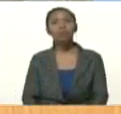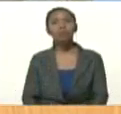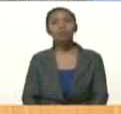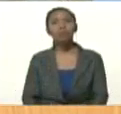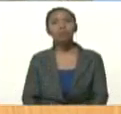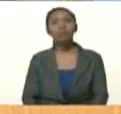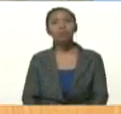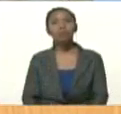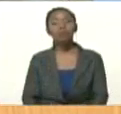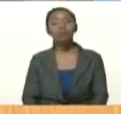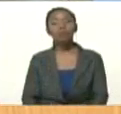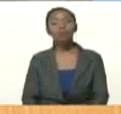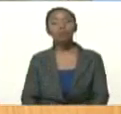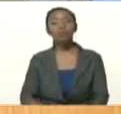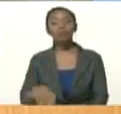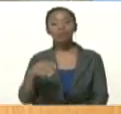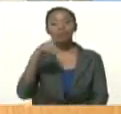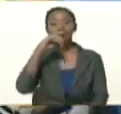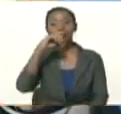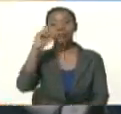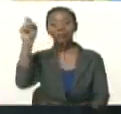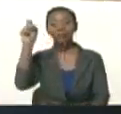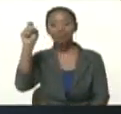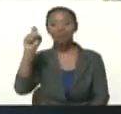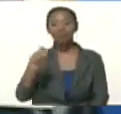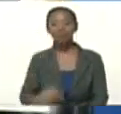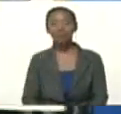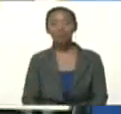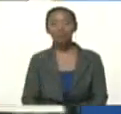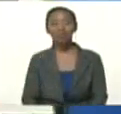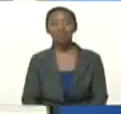Super bigote petrolizado.